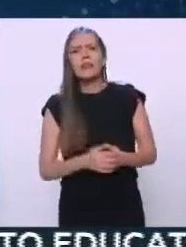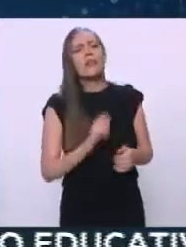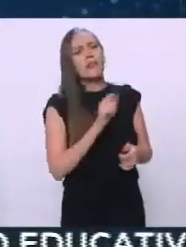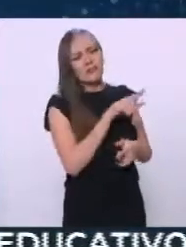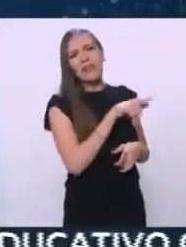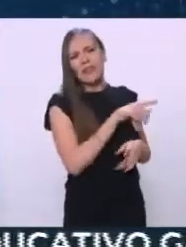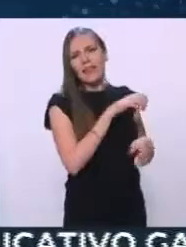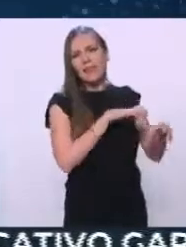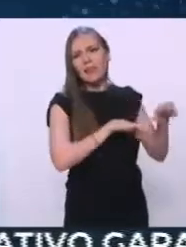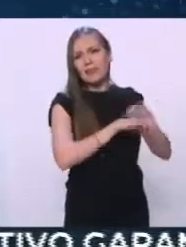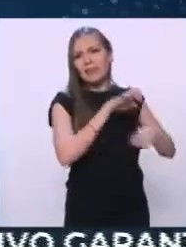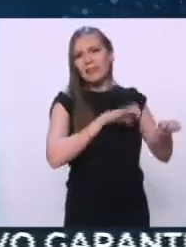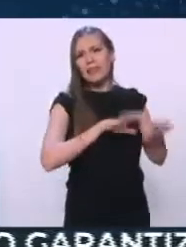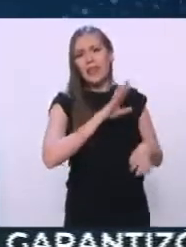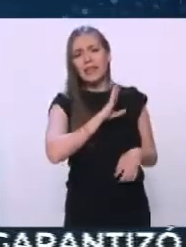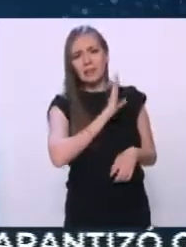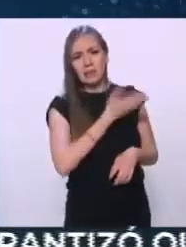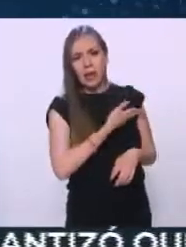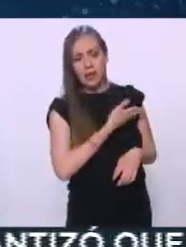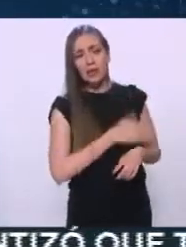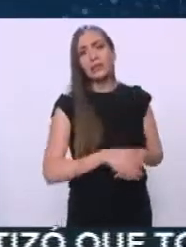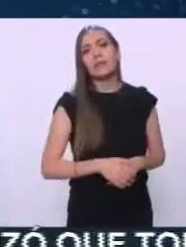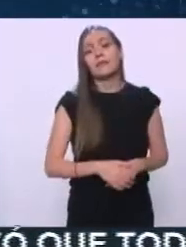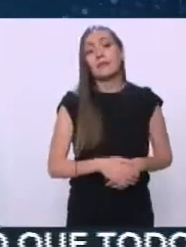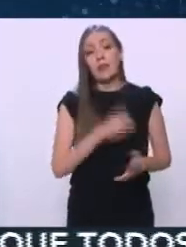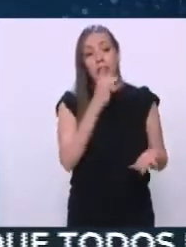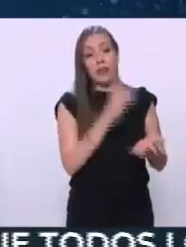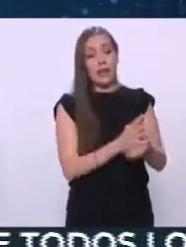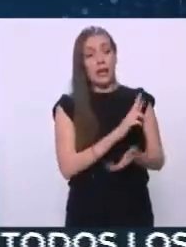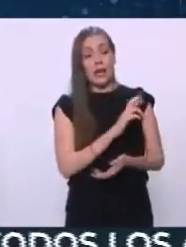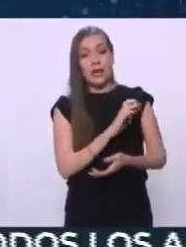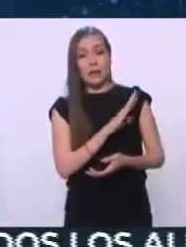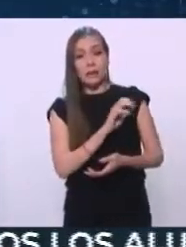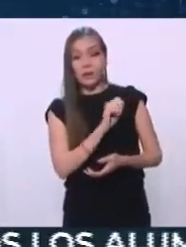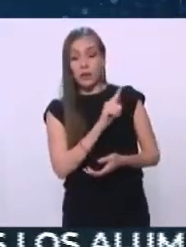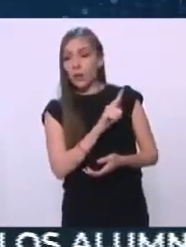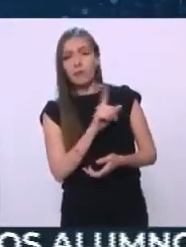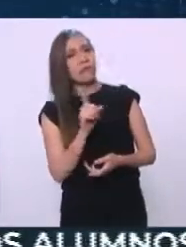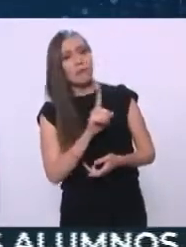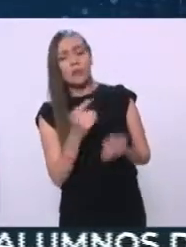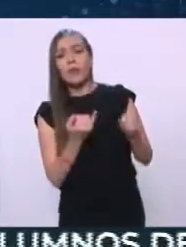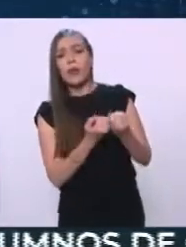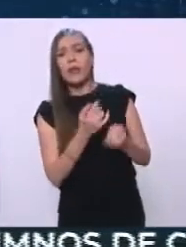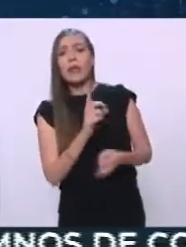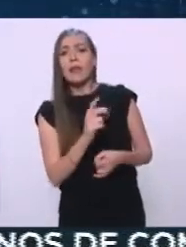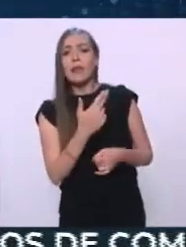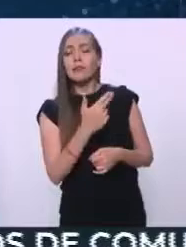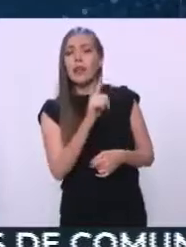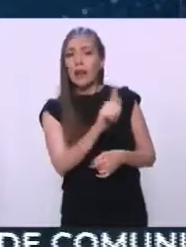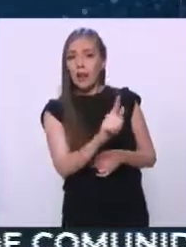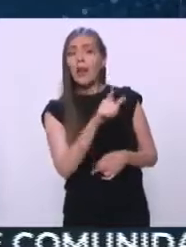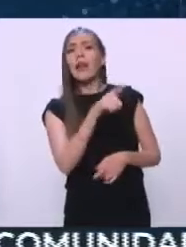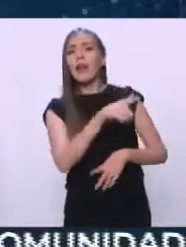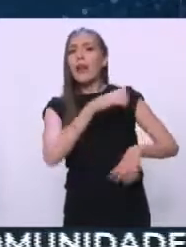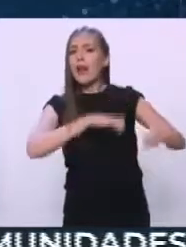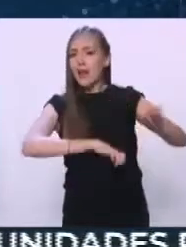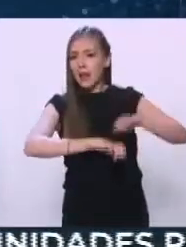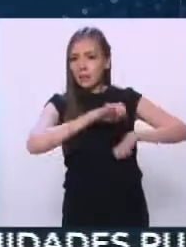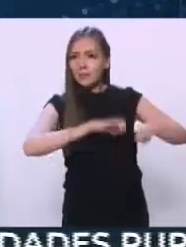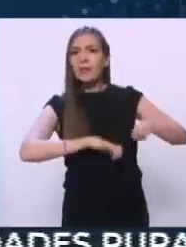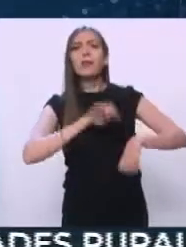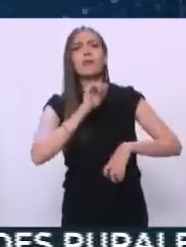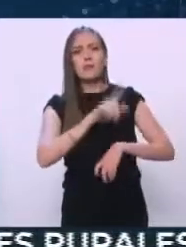Recordemos que no solo era Repsol, sino que también OHL fue otra de las empresas que constantemente figuraba tanto en